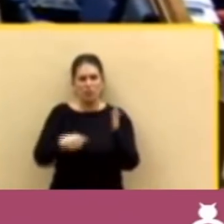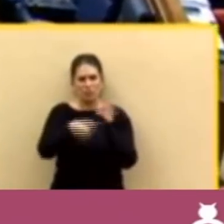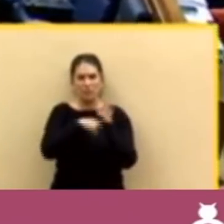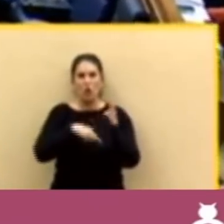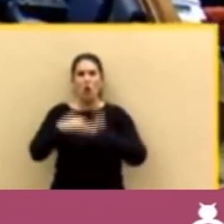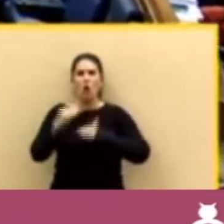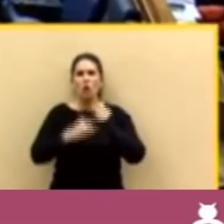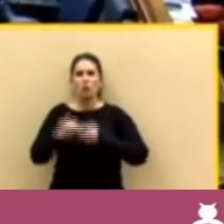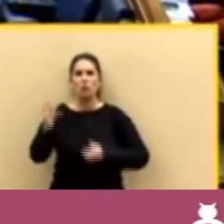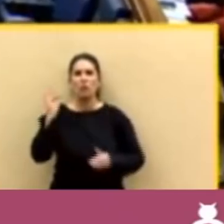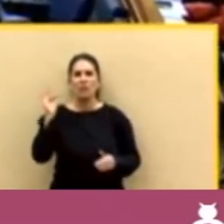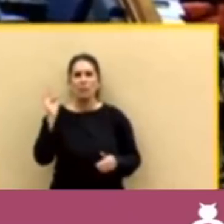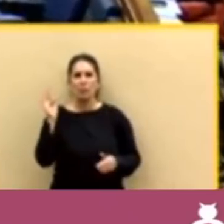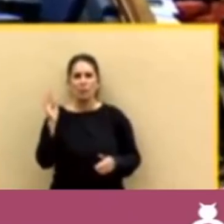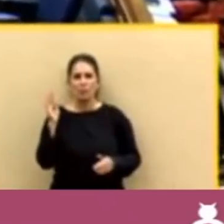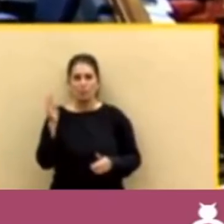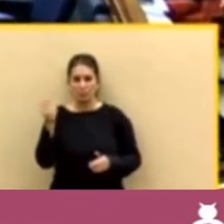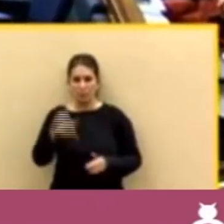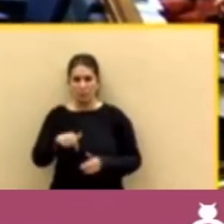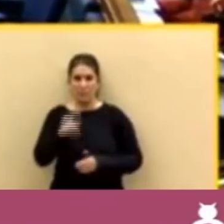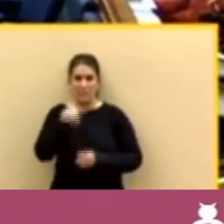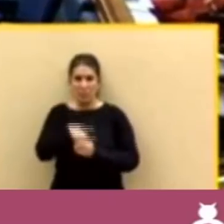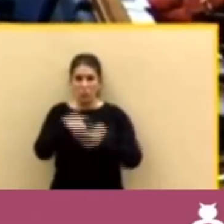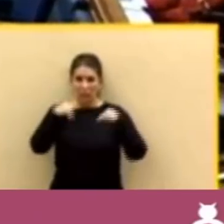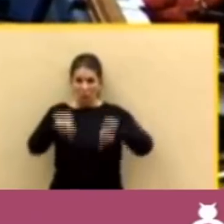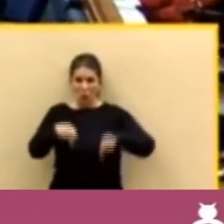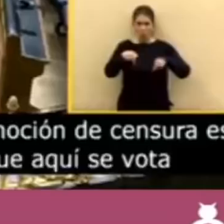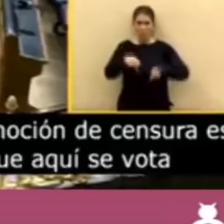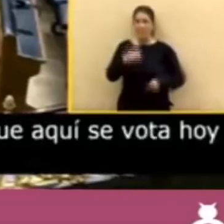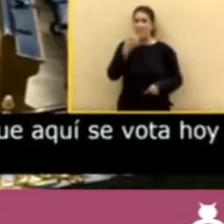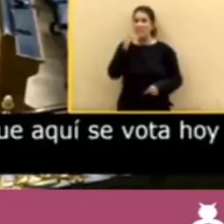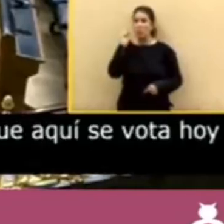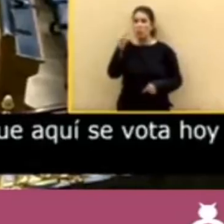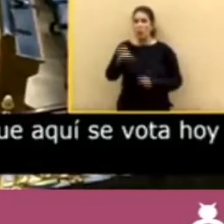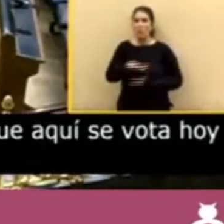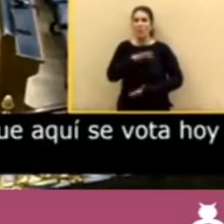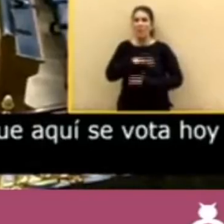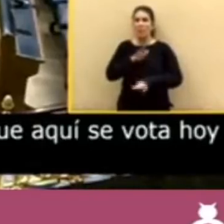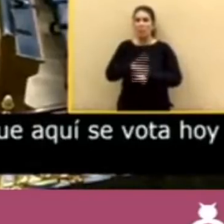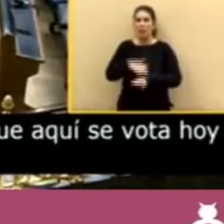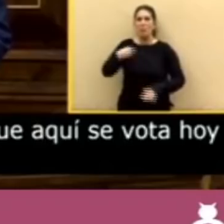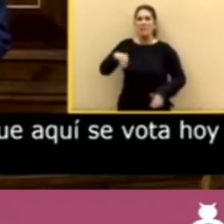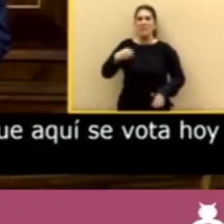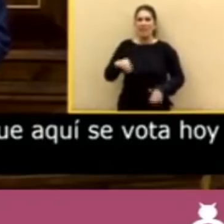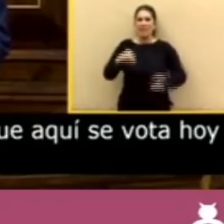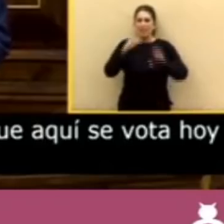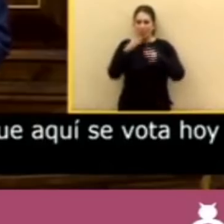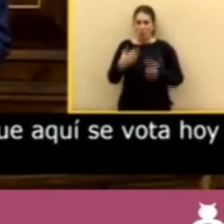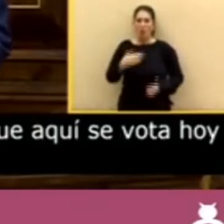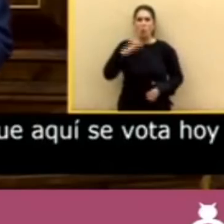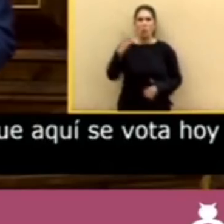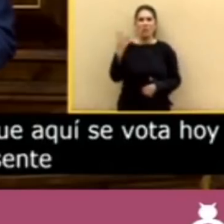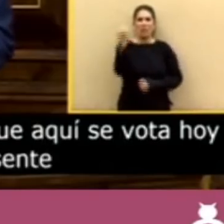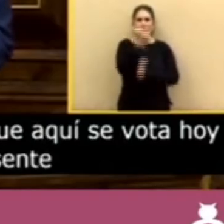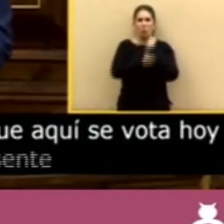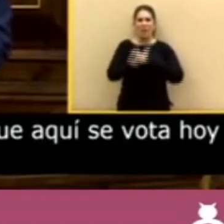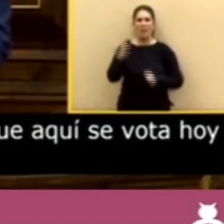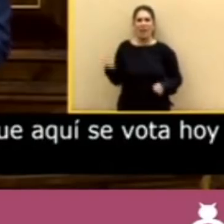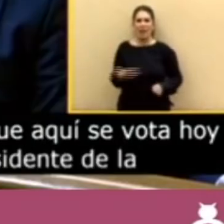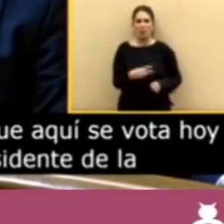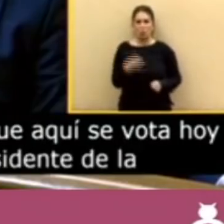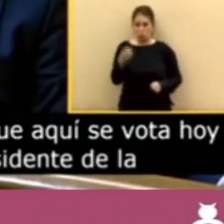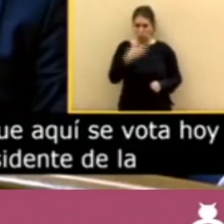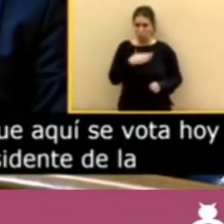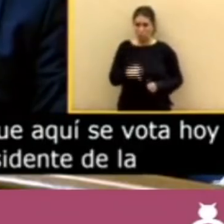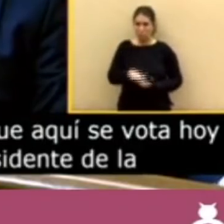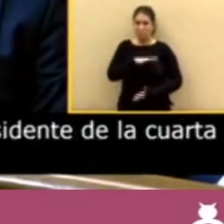Era innecesario. Pero bueno, a partir de yo este creo momento... que era muy necesario. Mario, este gobierno no se podía ir ya, sin... Antonio, ya, que te, sí, no. Sí. Mario Garcés, muchísimas